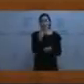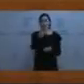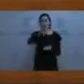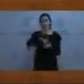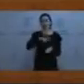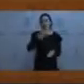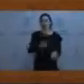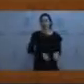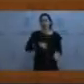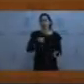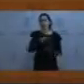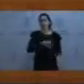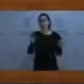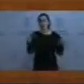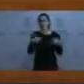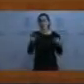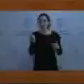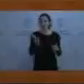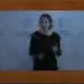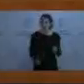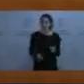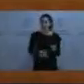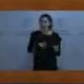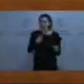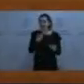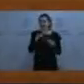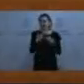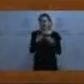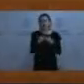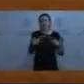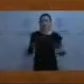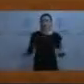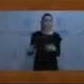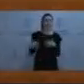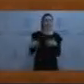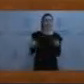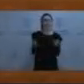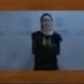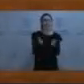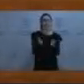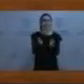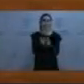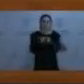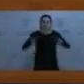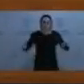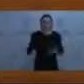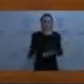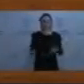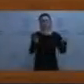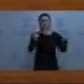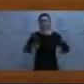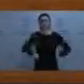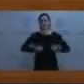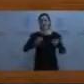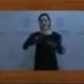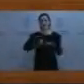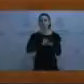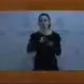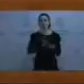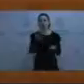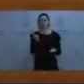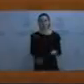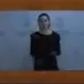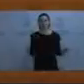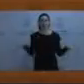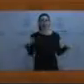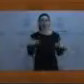sin médicos en particular, sin pacientes, pues aumentan día a día las derivaciones a Avilés, y sin contratar personal. Es un pez que se muerde la